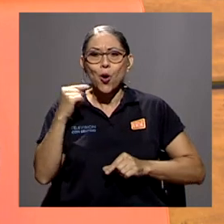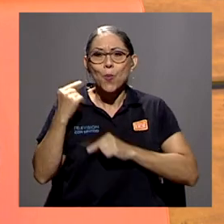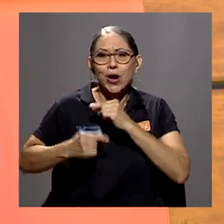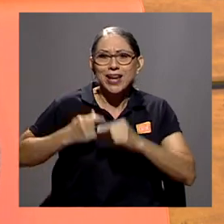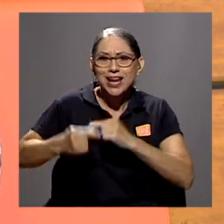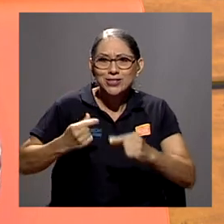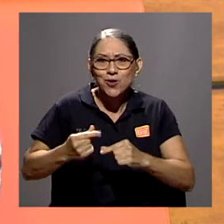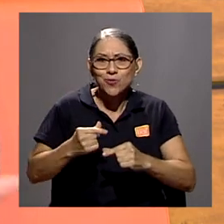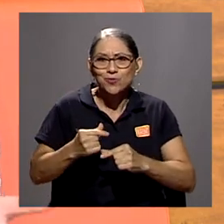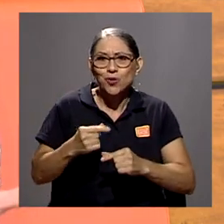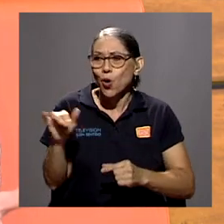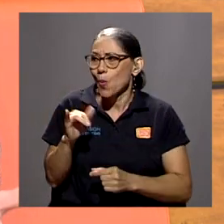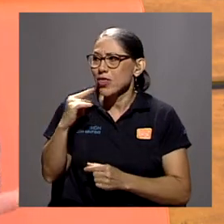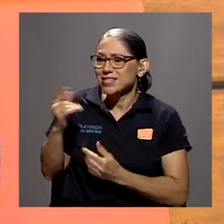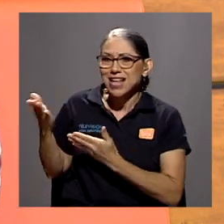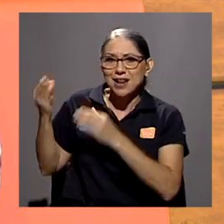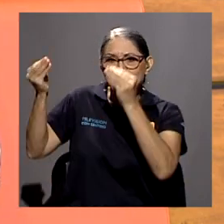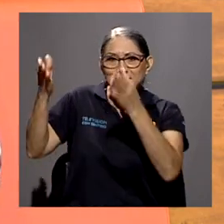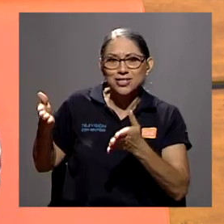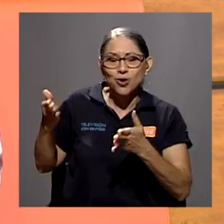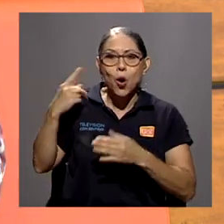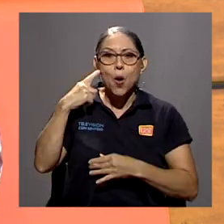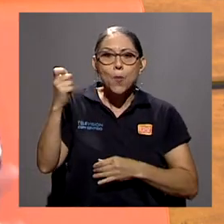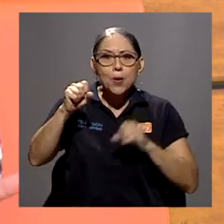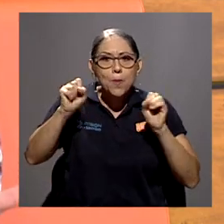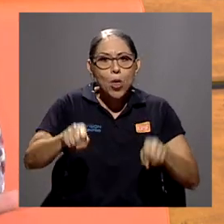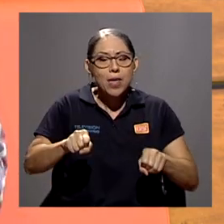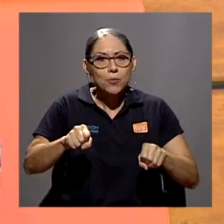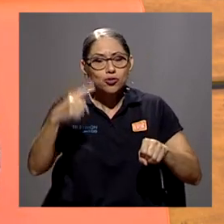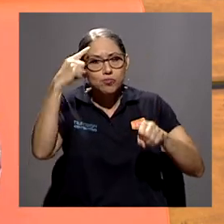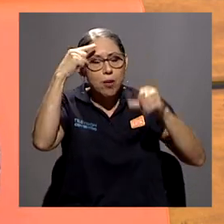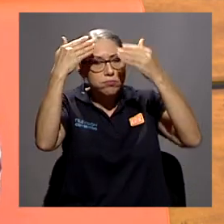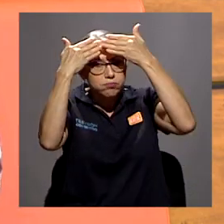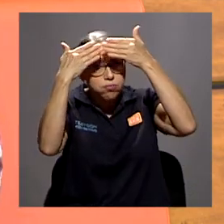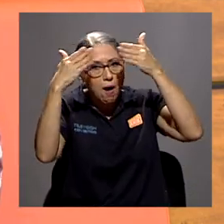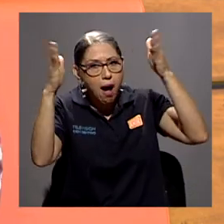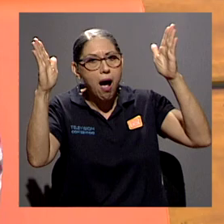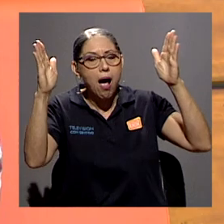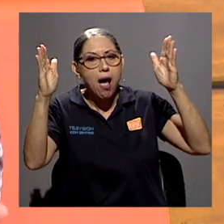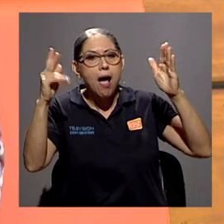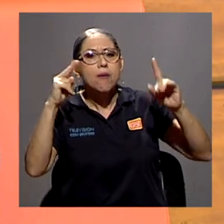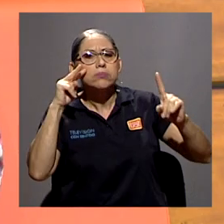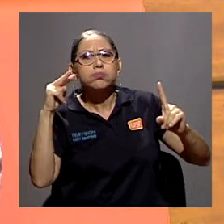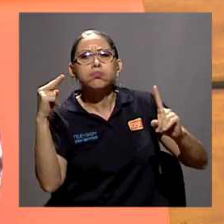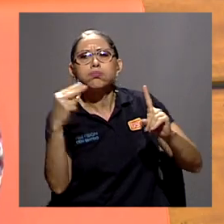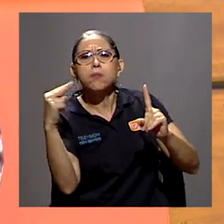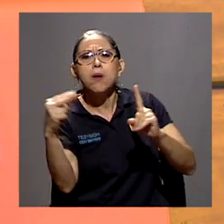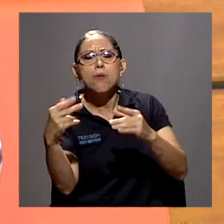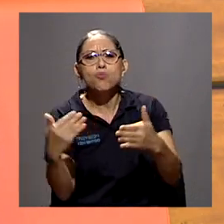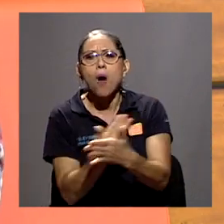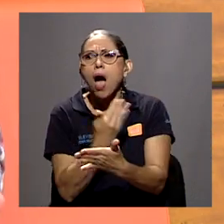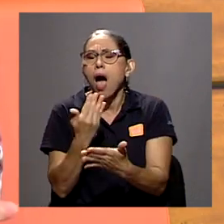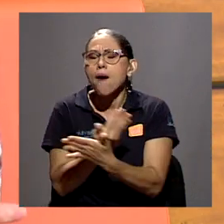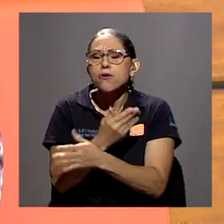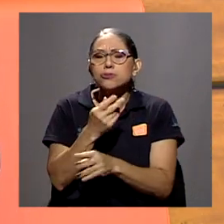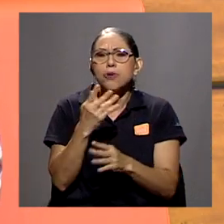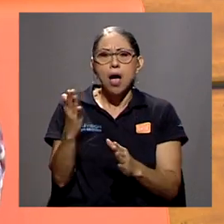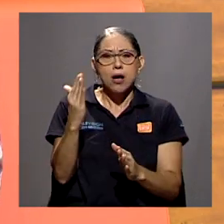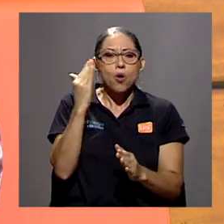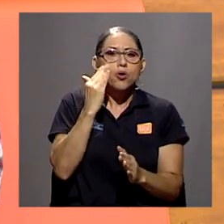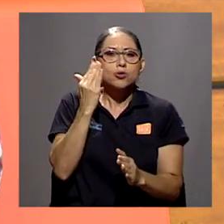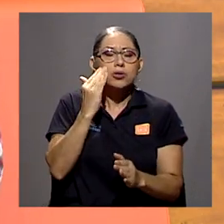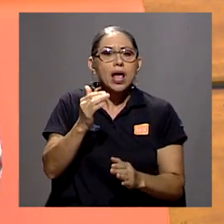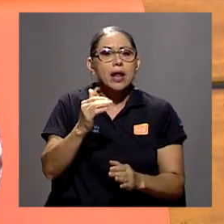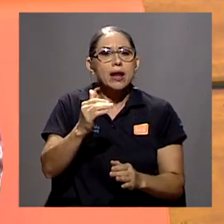porque nos permite abrir un poco la mente nos permite ver nuevos horizontes nos permite conocer otras